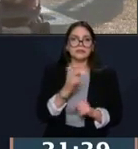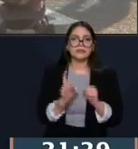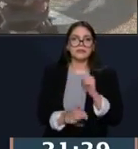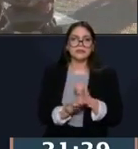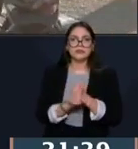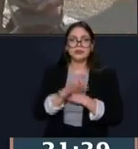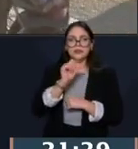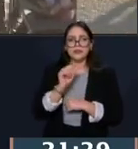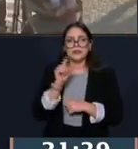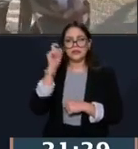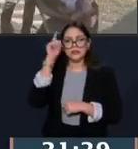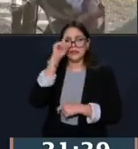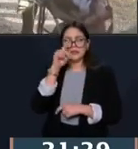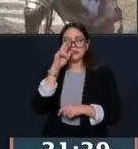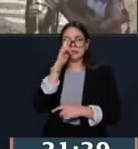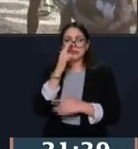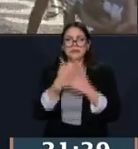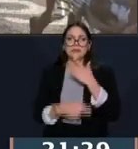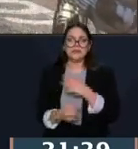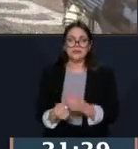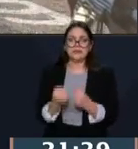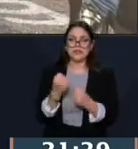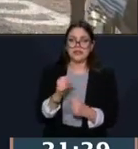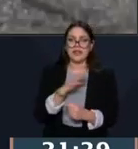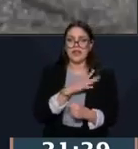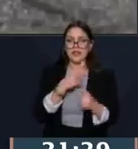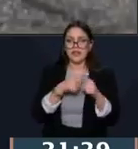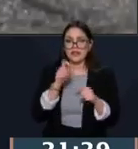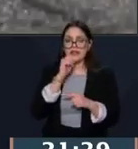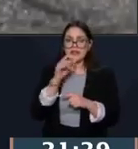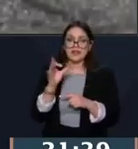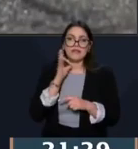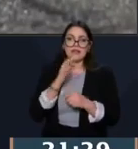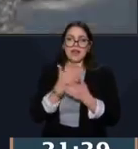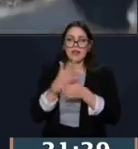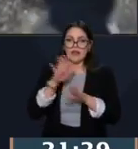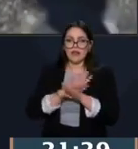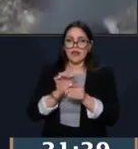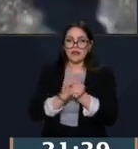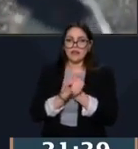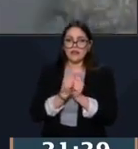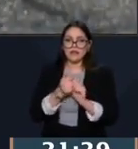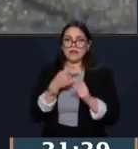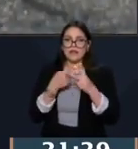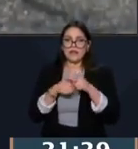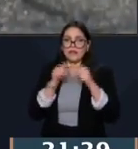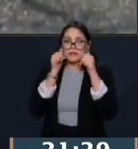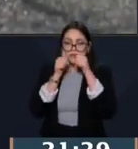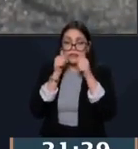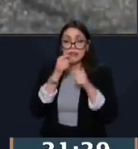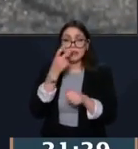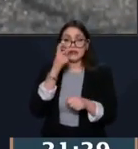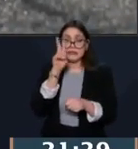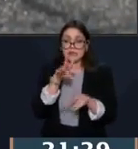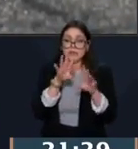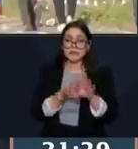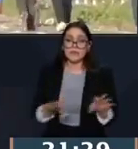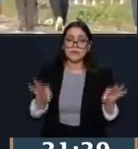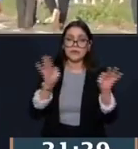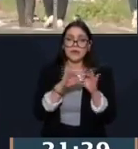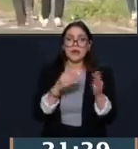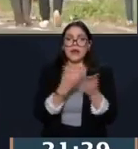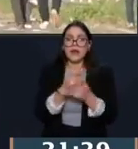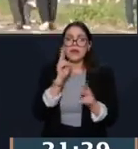acto criminal por la serie de circunstancias que la Fiscalía está dándole seguimiento. Y creo Ujú. que eso es importante, porque también por un lado estamos viendo